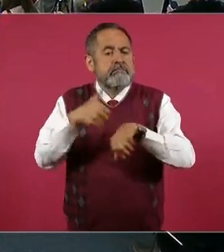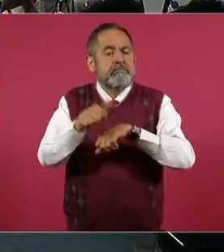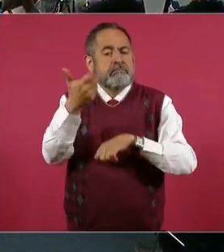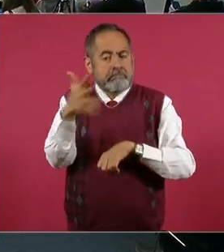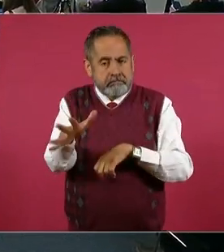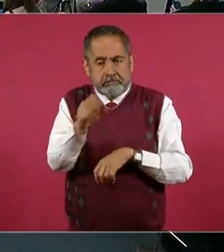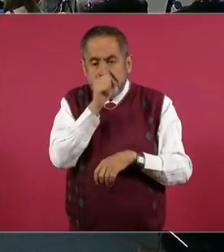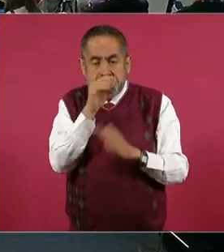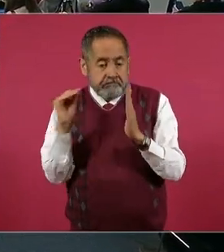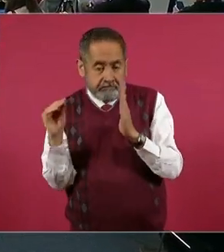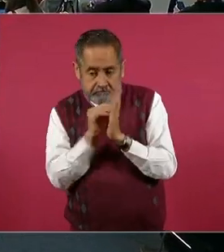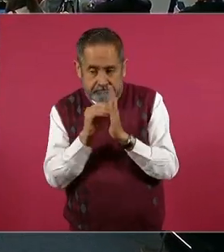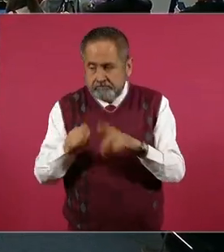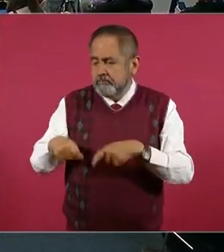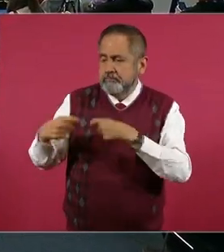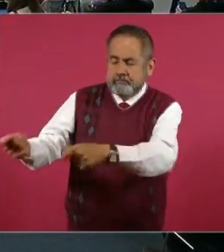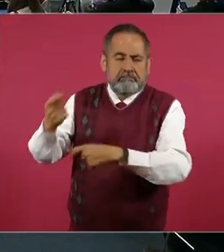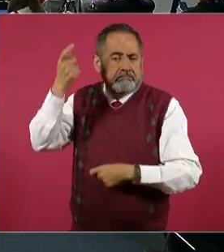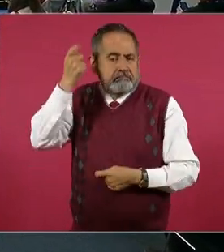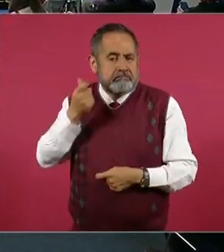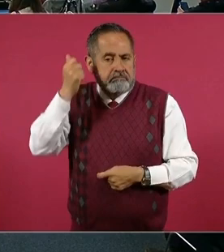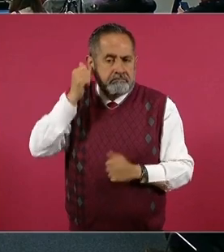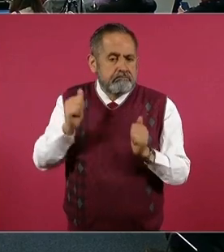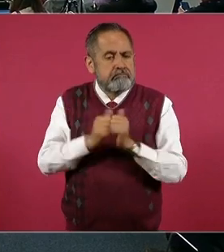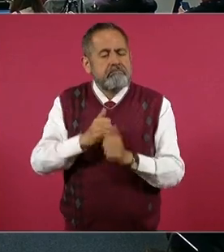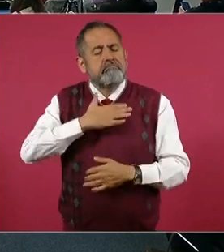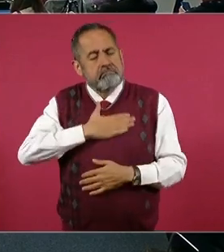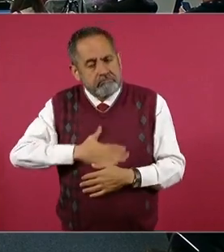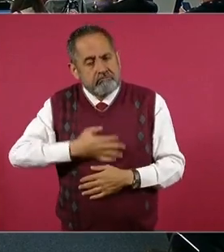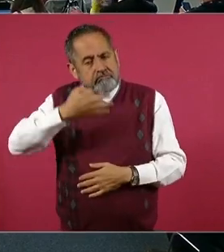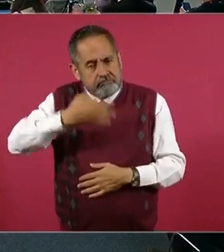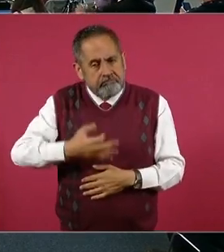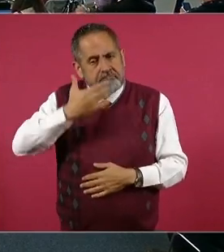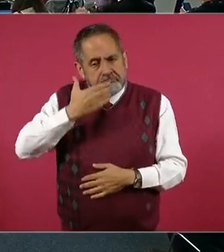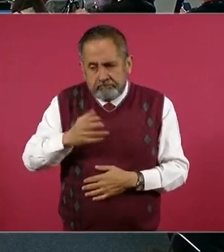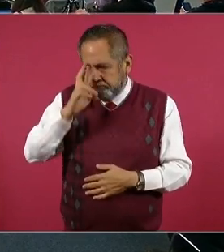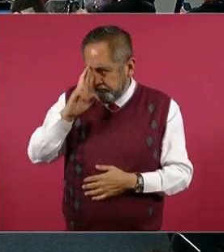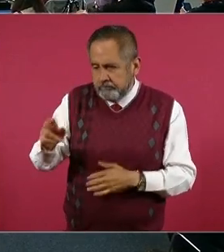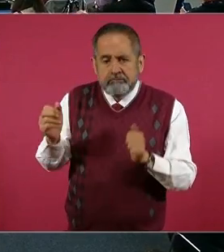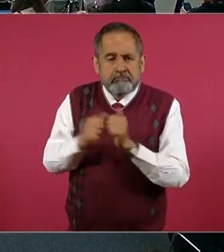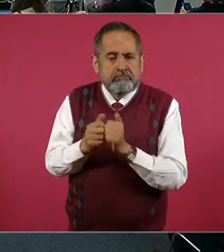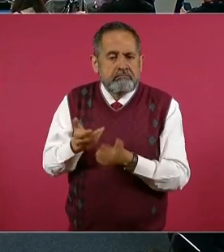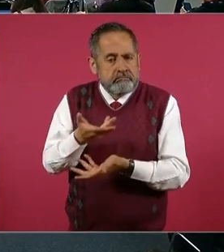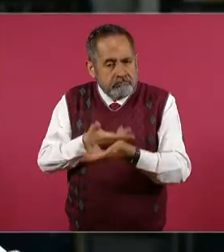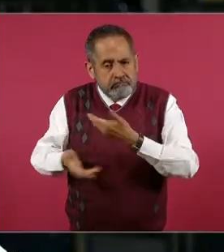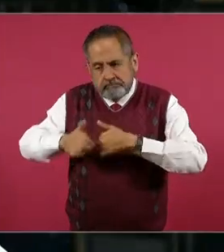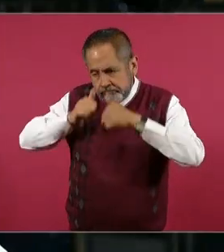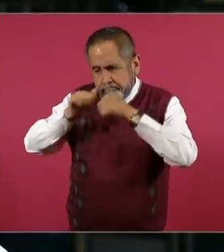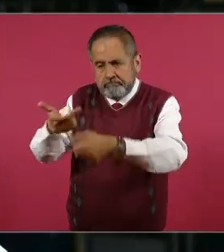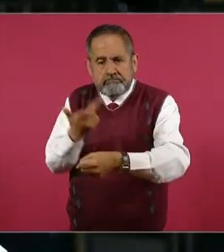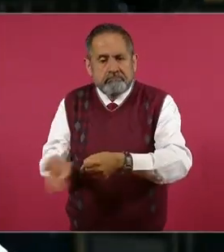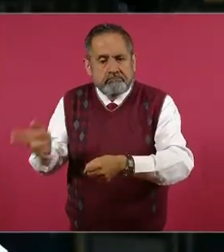transitorio para recibir una jubilación justa y digna, así como el servicio médico que le corresponde.